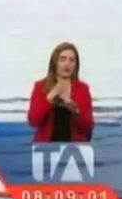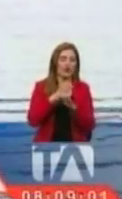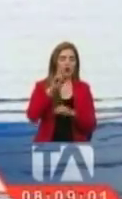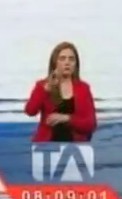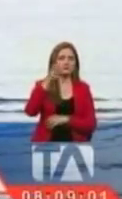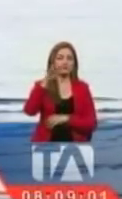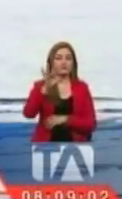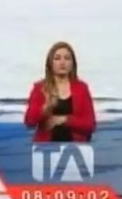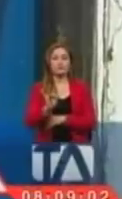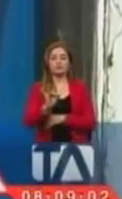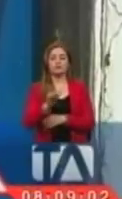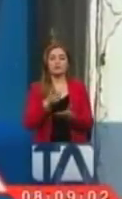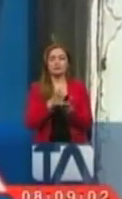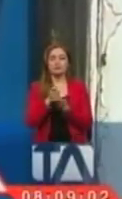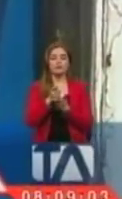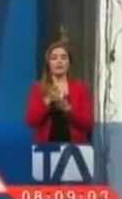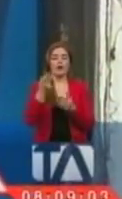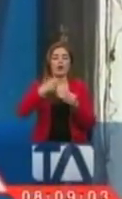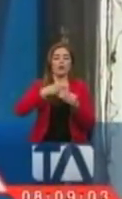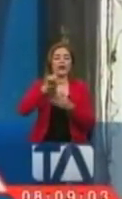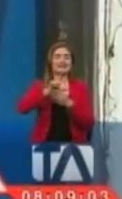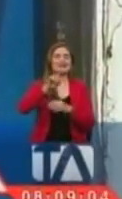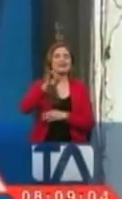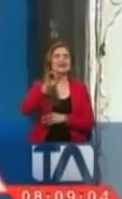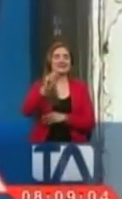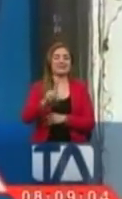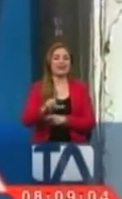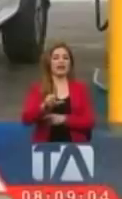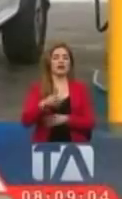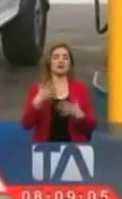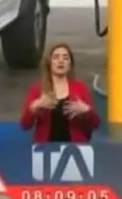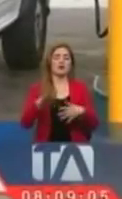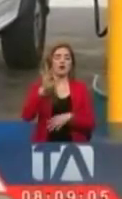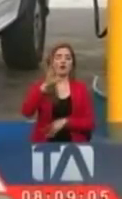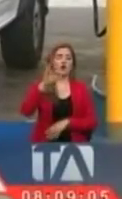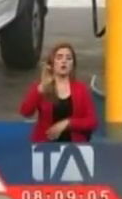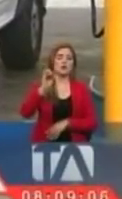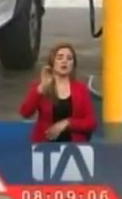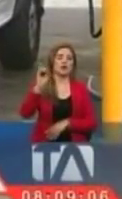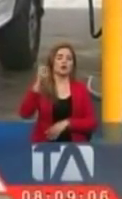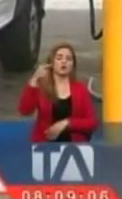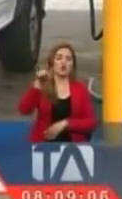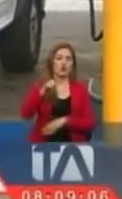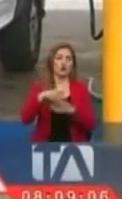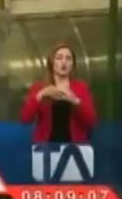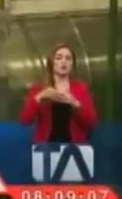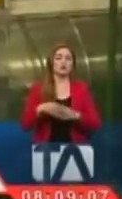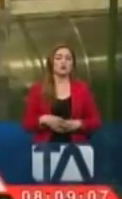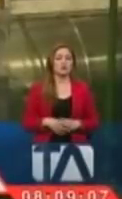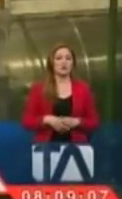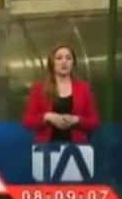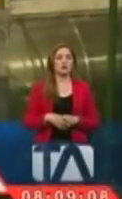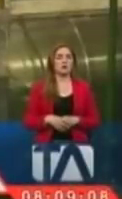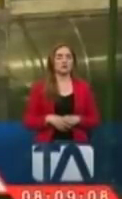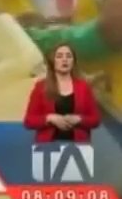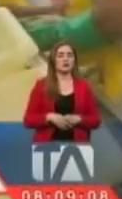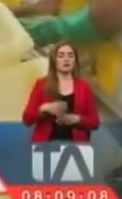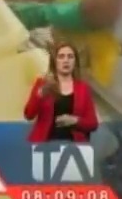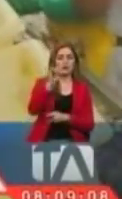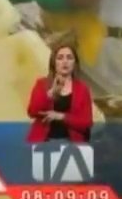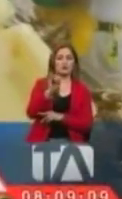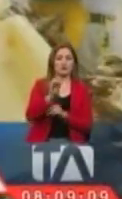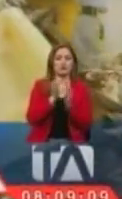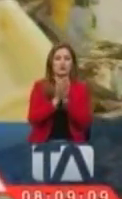para el 2018 el gasto en subsidio de dice el importado sea de cerca de 900 millones de dólares sólo el sector industrial